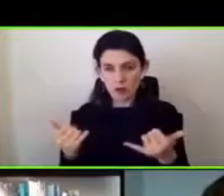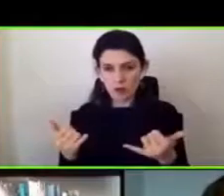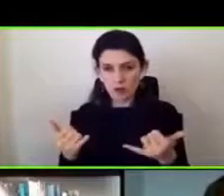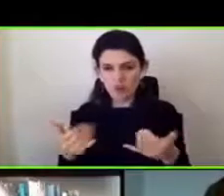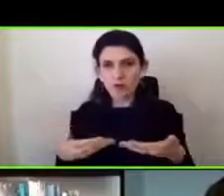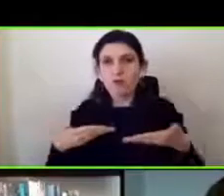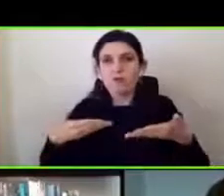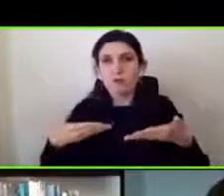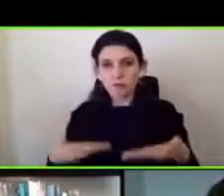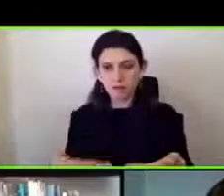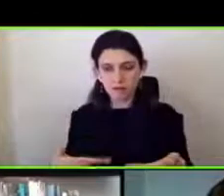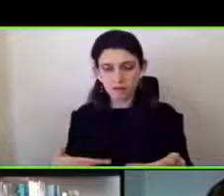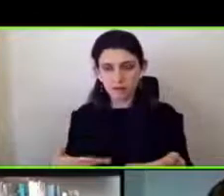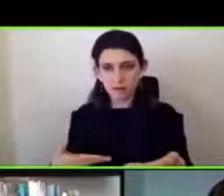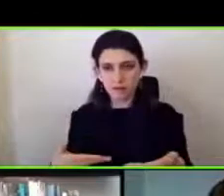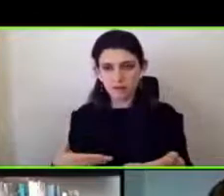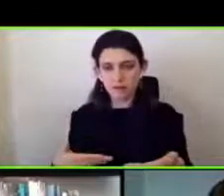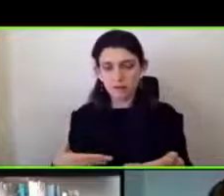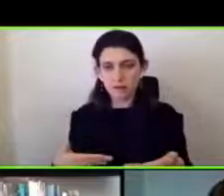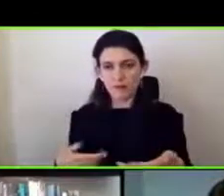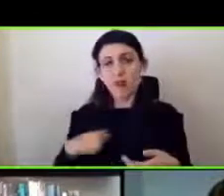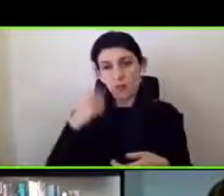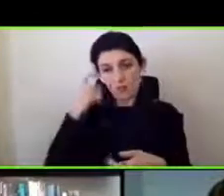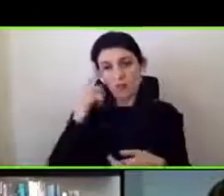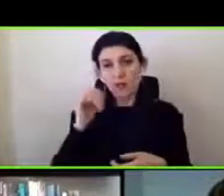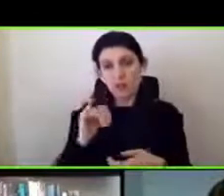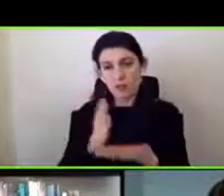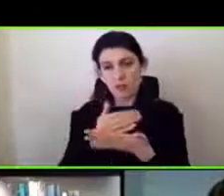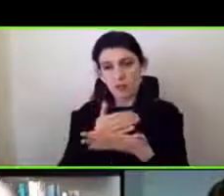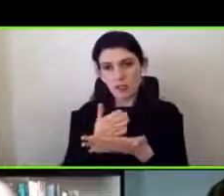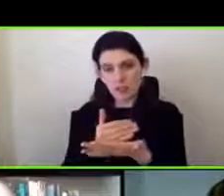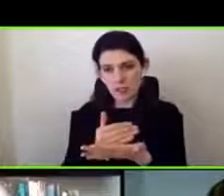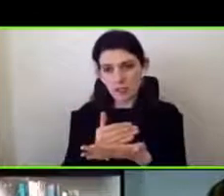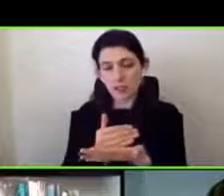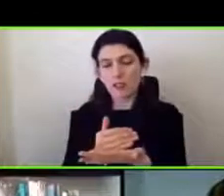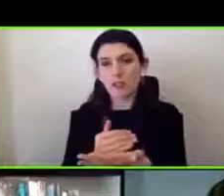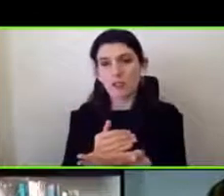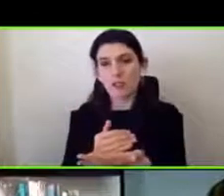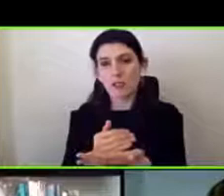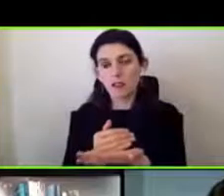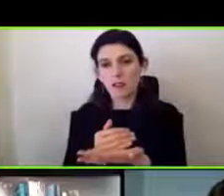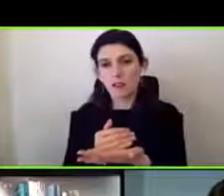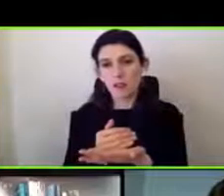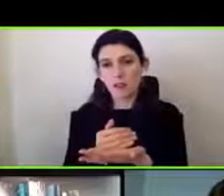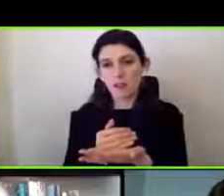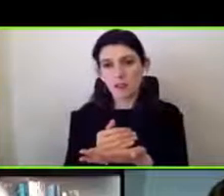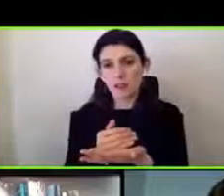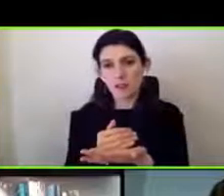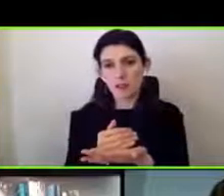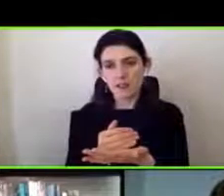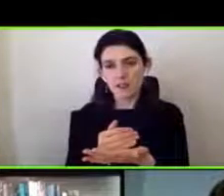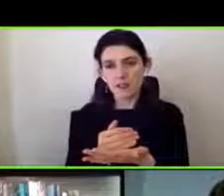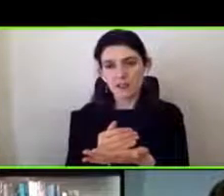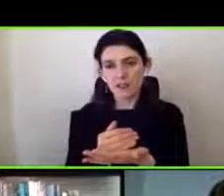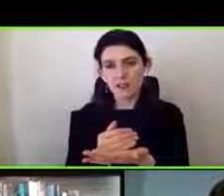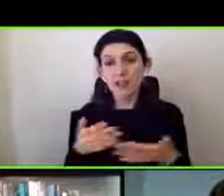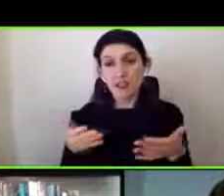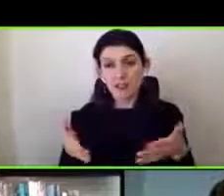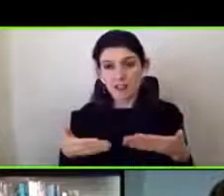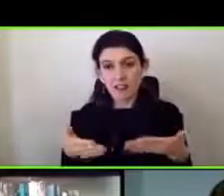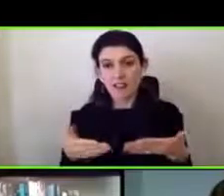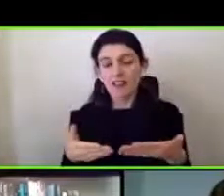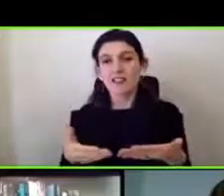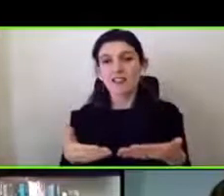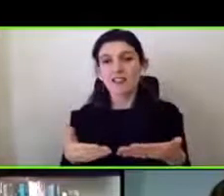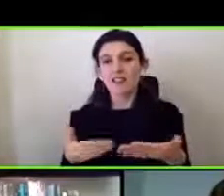parece que sí es una buena estrategia terapéutica, y no solo terapéutica, sino de crianza, ¿no? De calidad de la